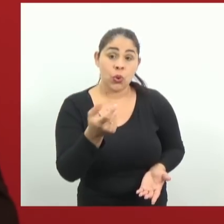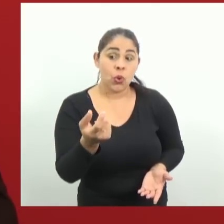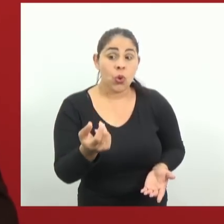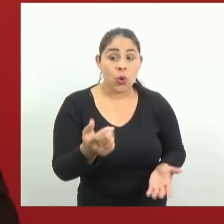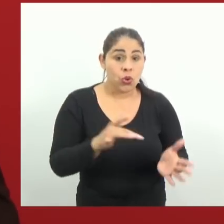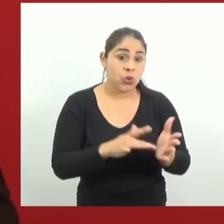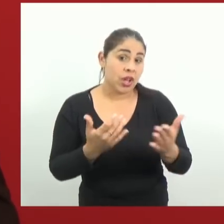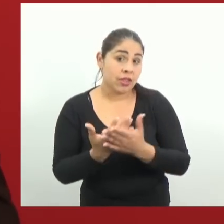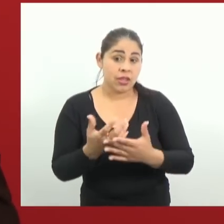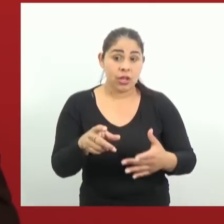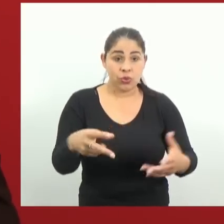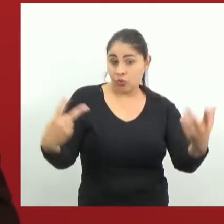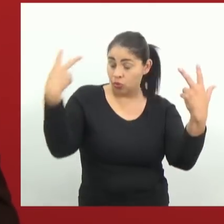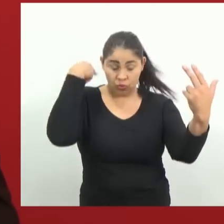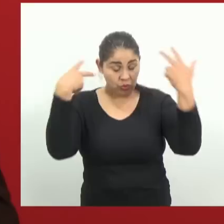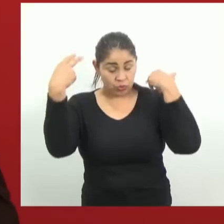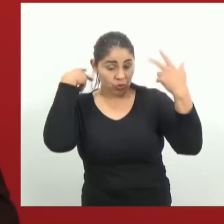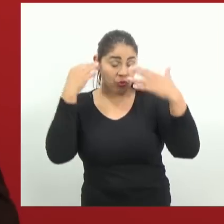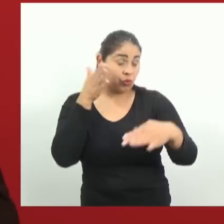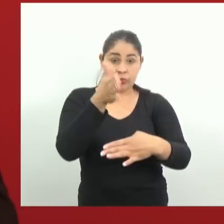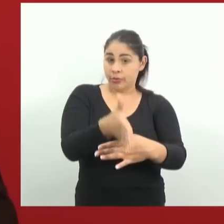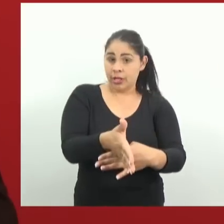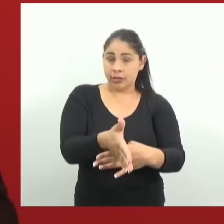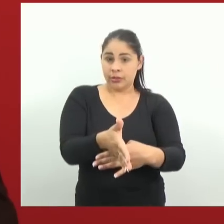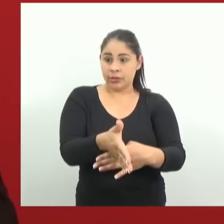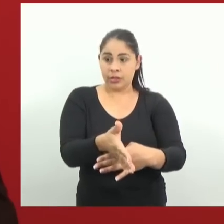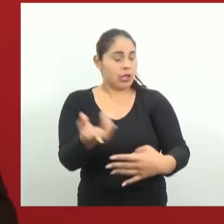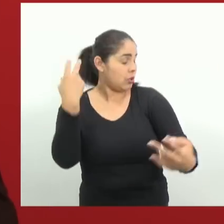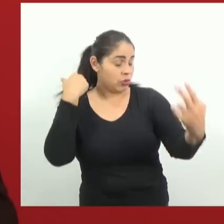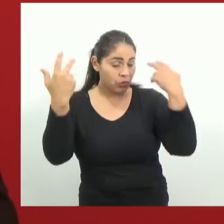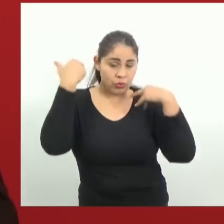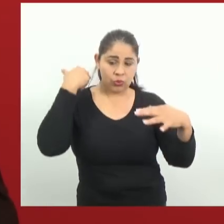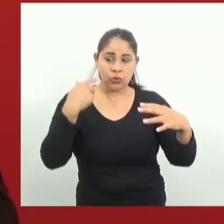Y cuando el peluquero termina su obra, su arte,